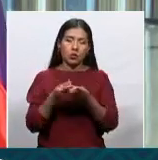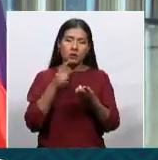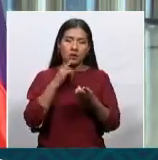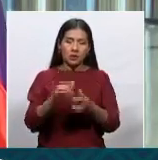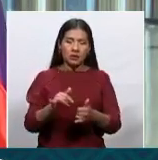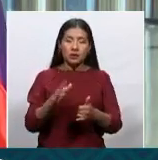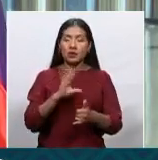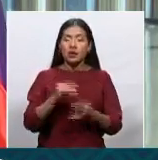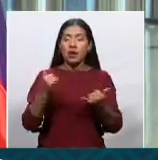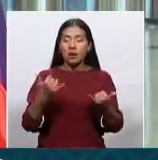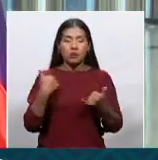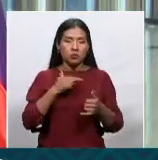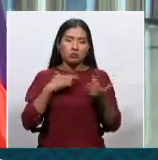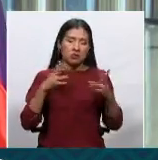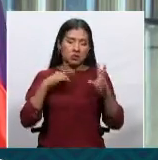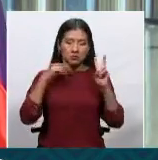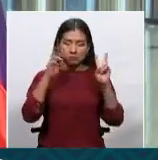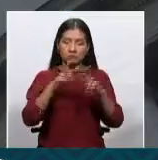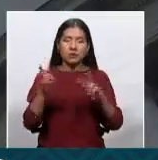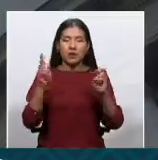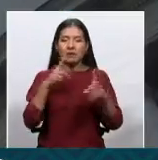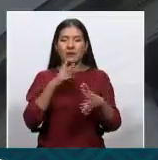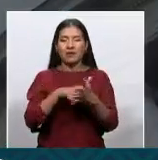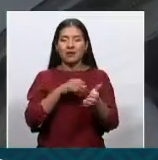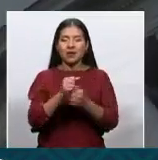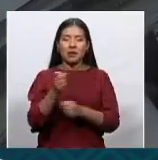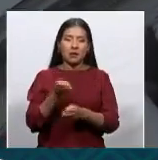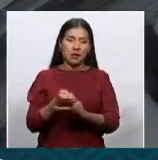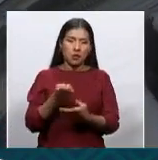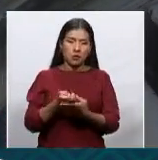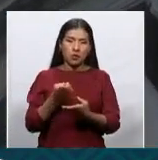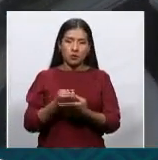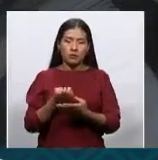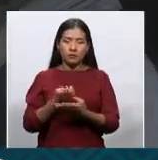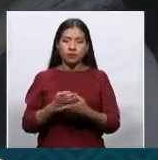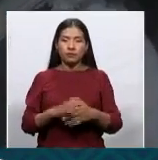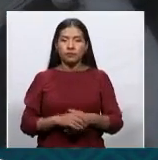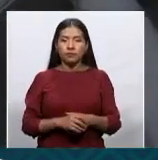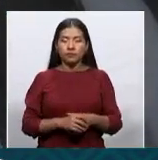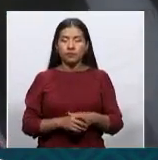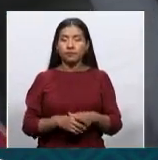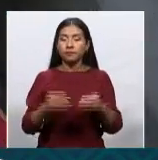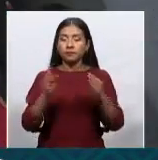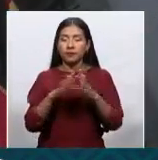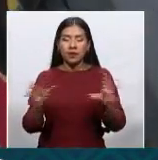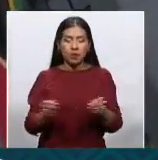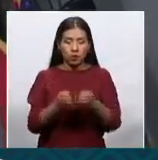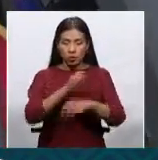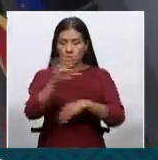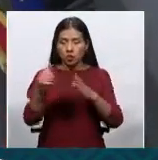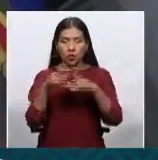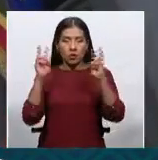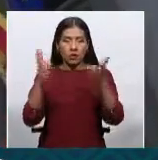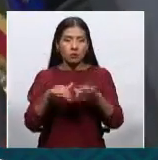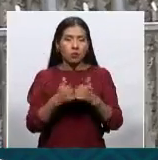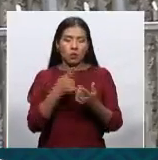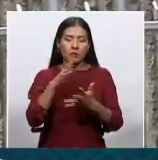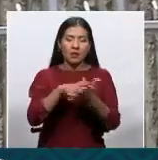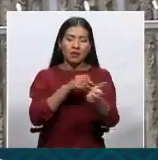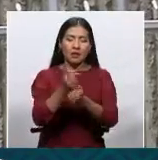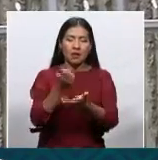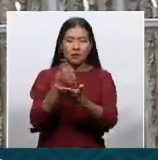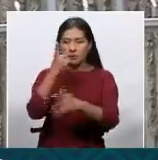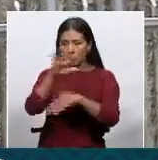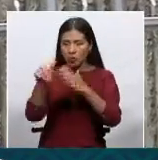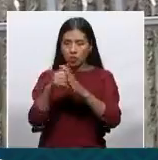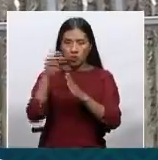hemos visto de que se ha generado un daño económico. El costo financiero o daño económico para el Estado